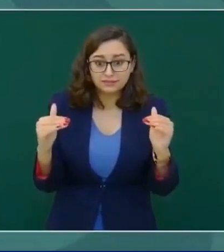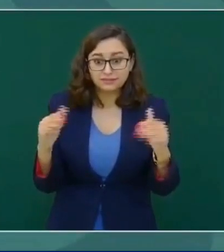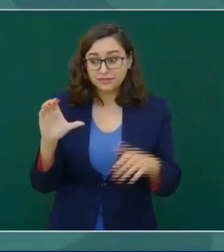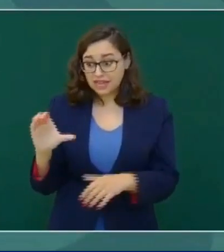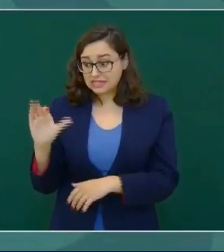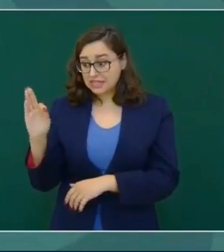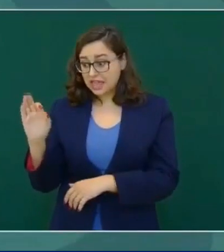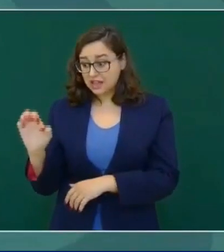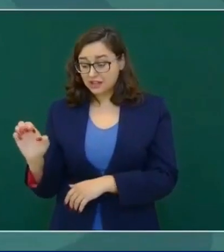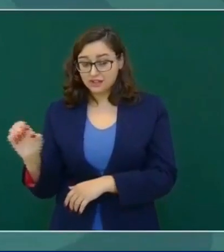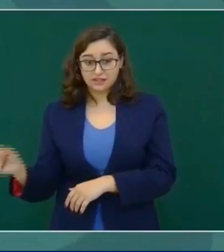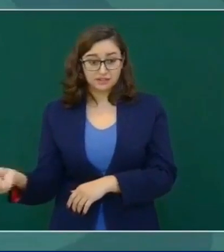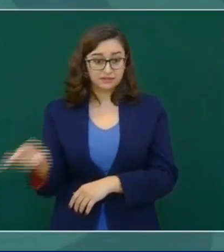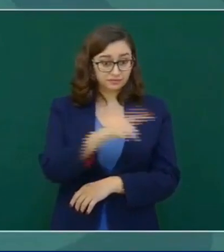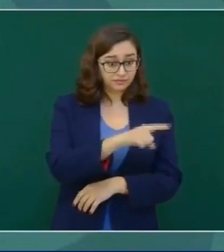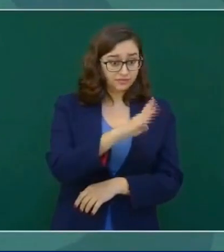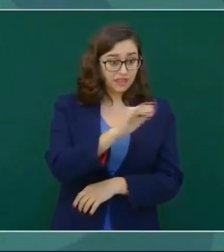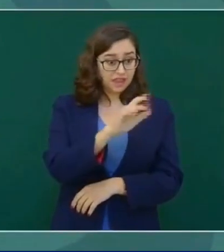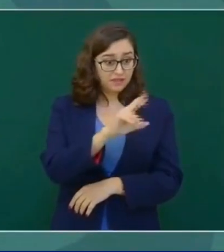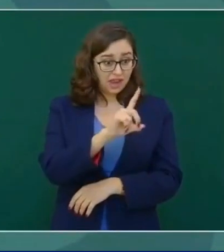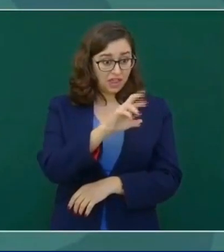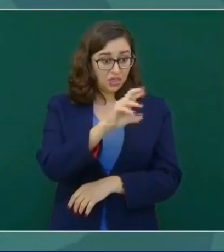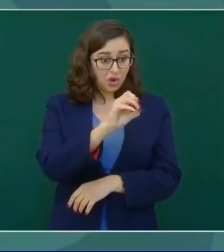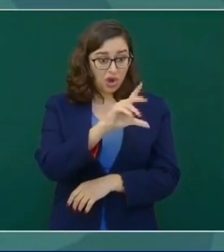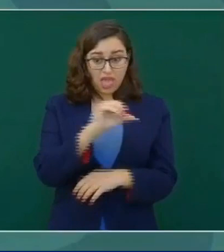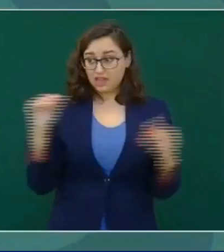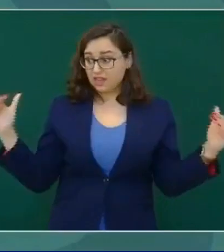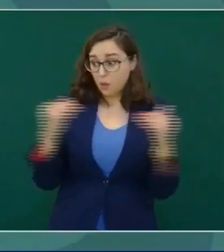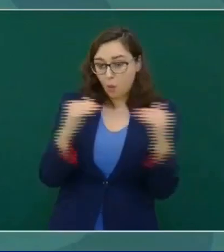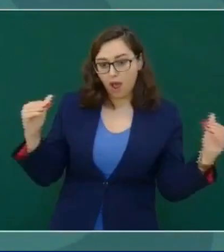Electricidad que se le da a Iberdrola.